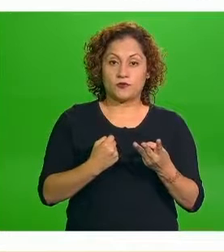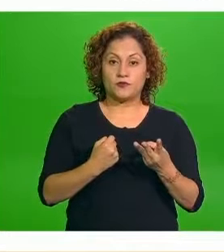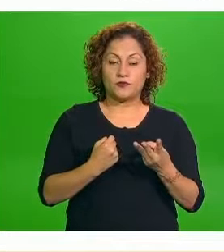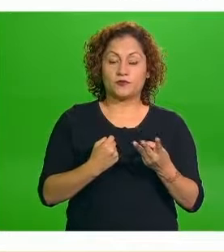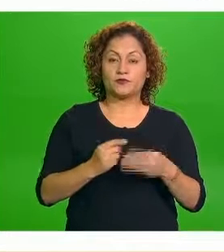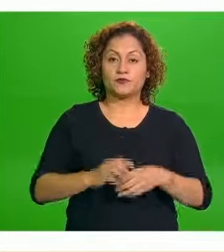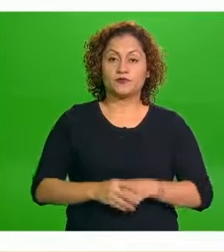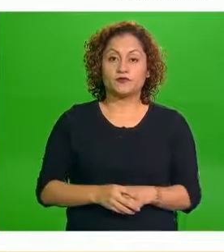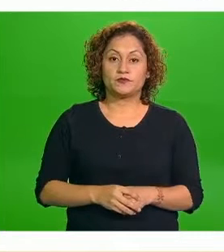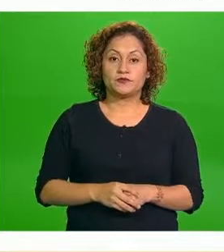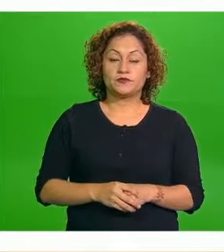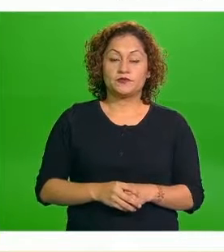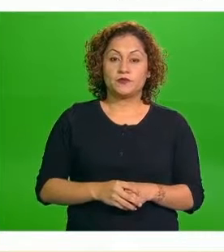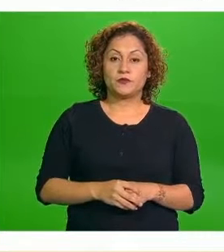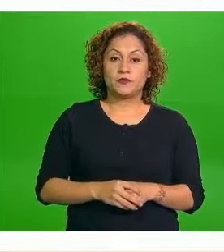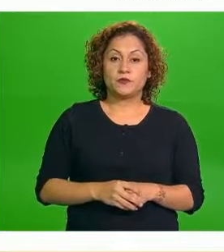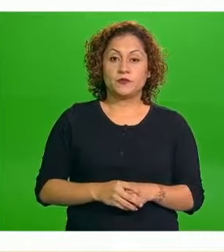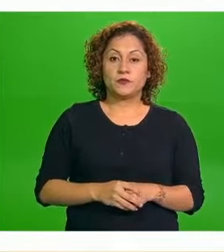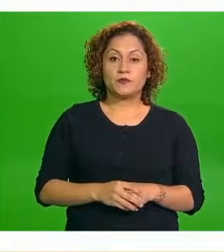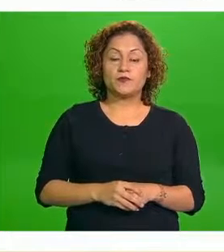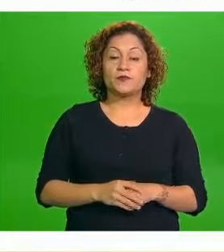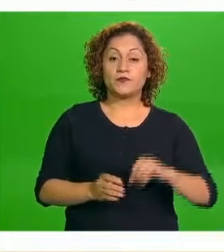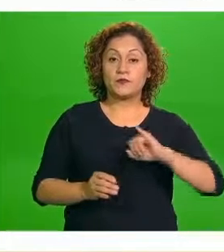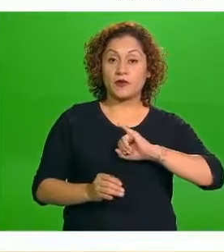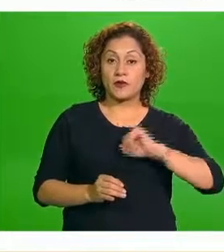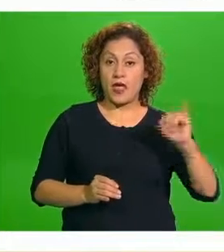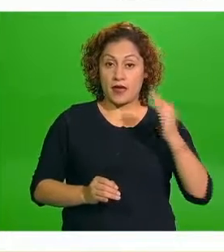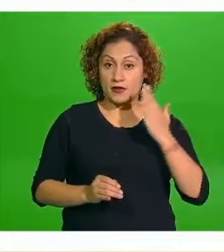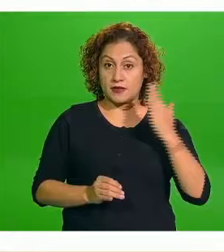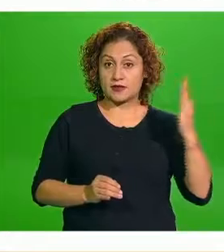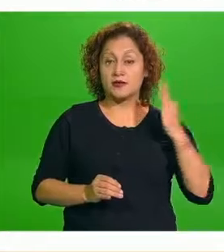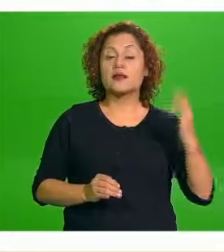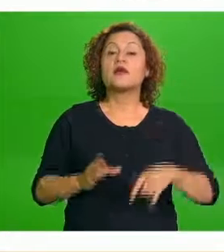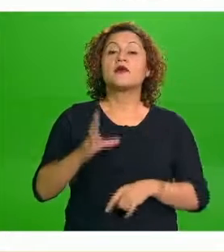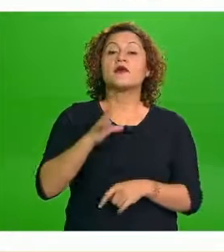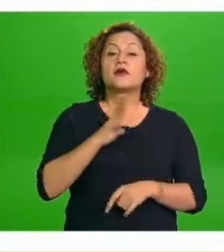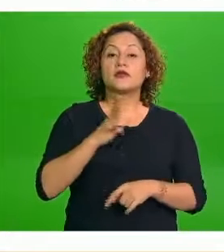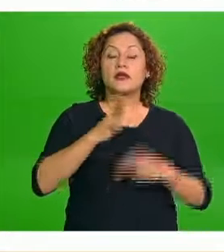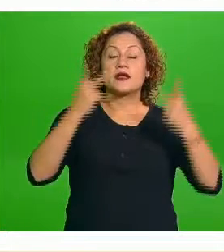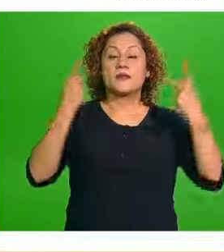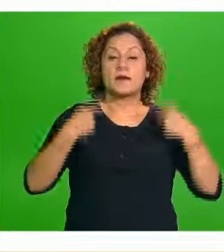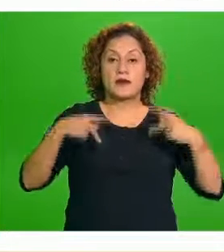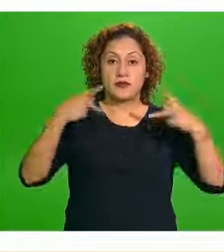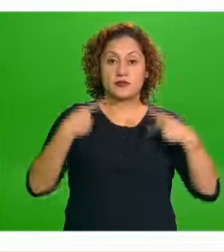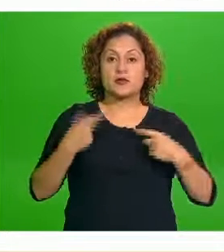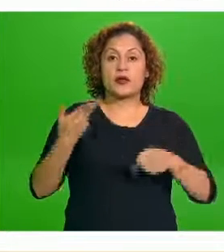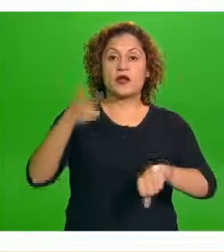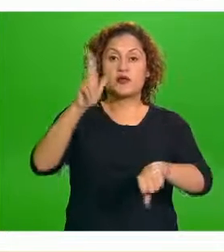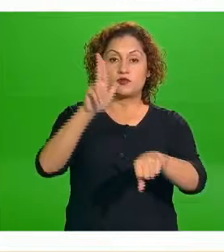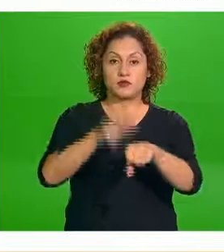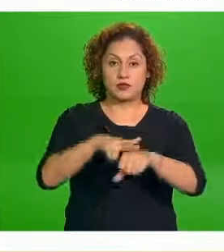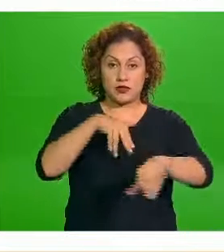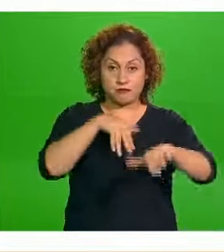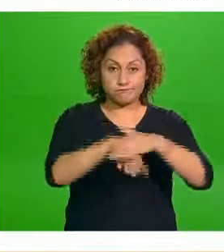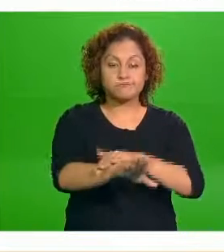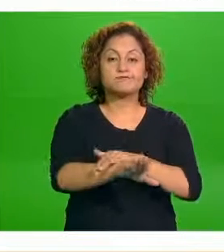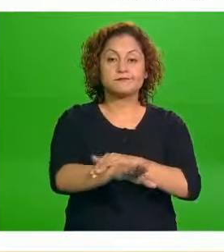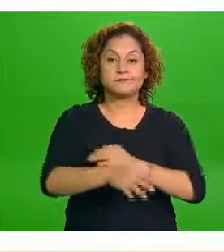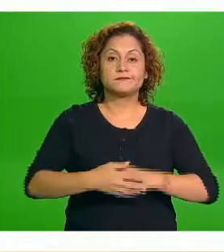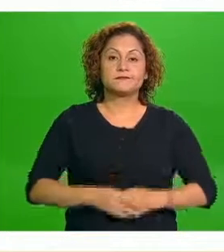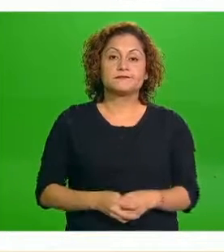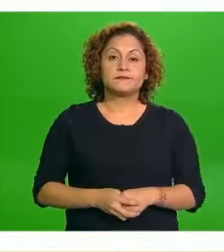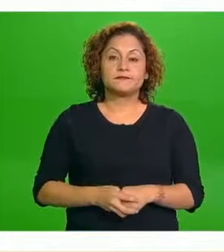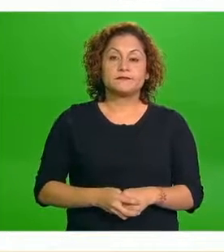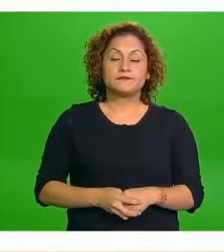la columna del lado izquierdo identificamos a las personas hospitalizadas. En esta curva que